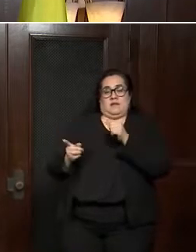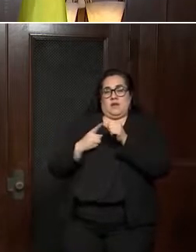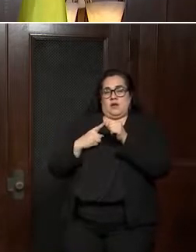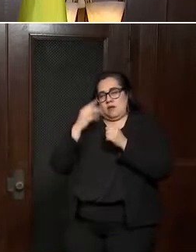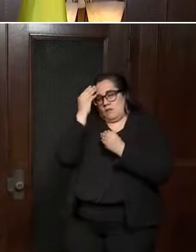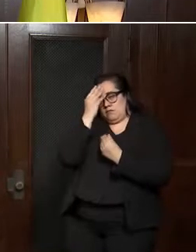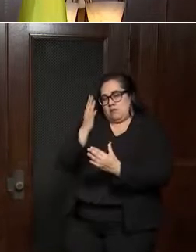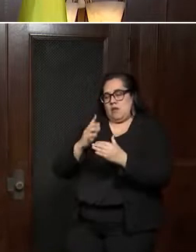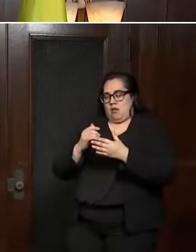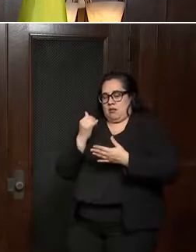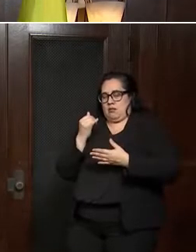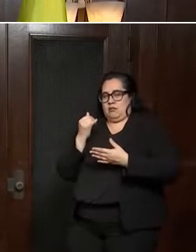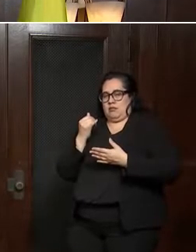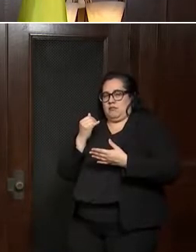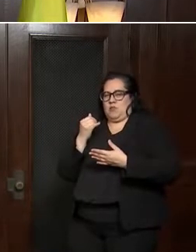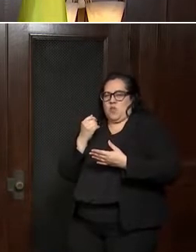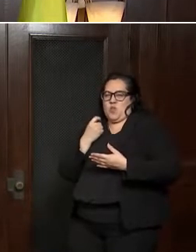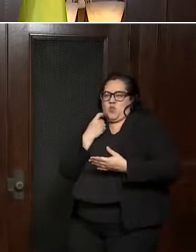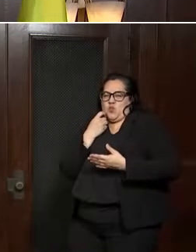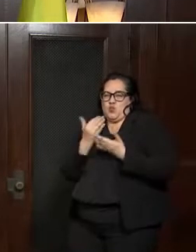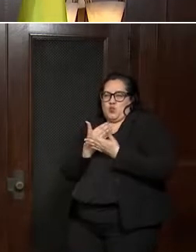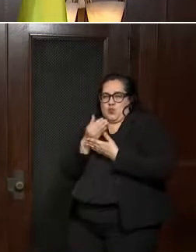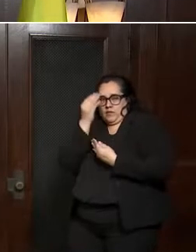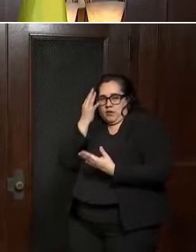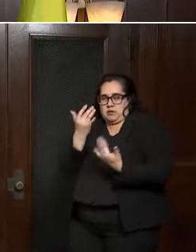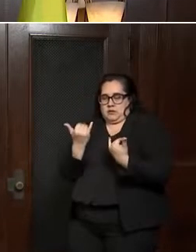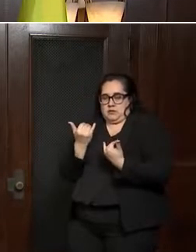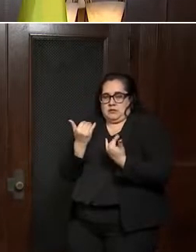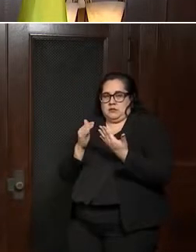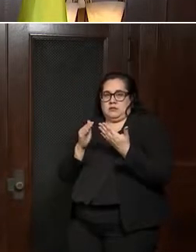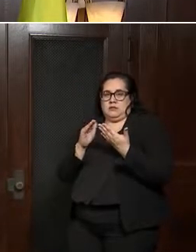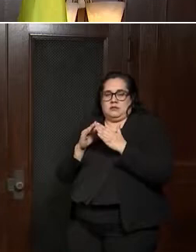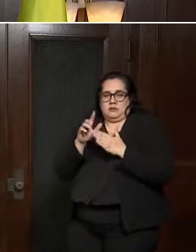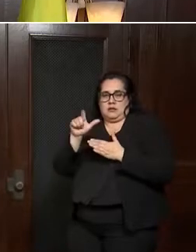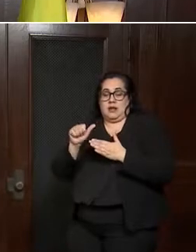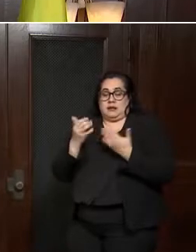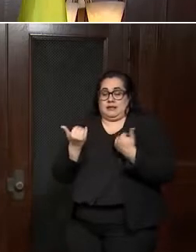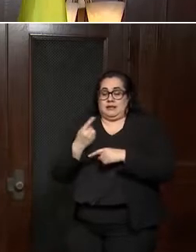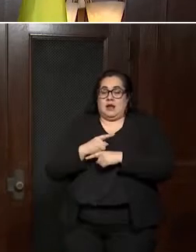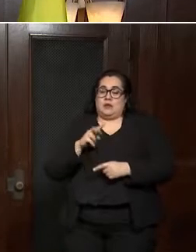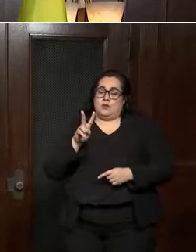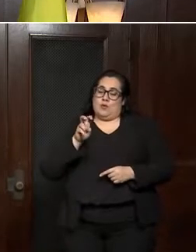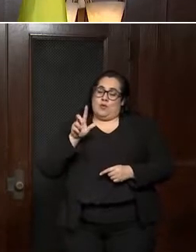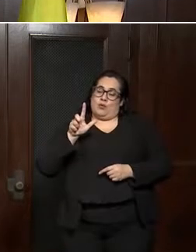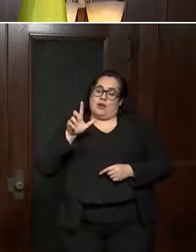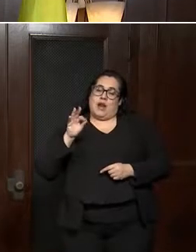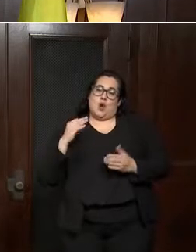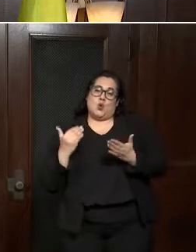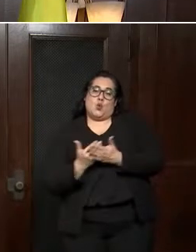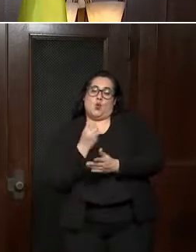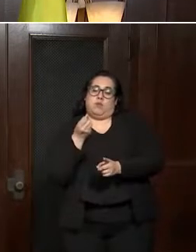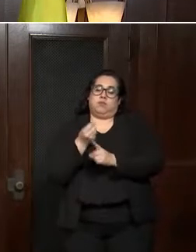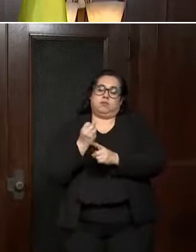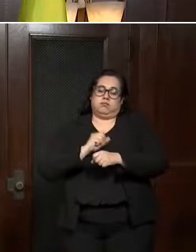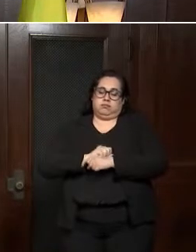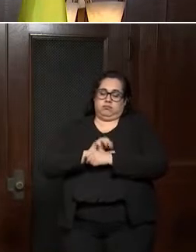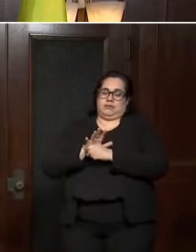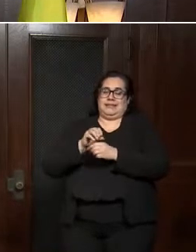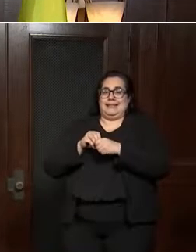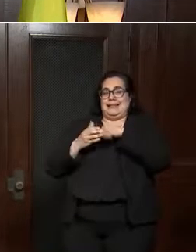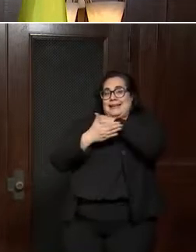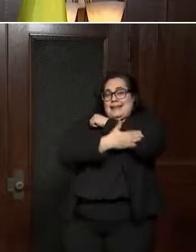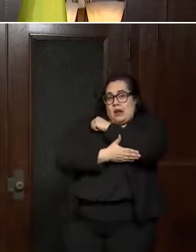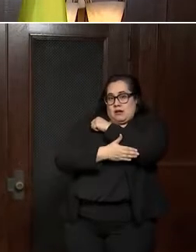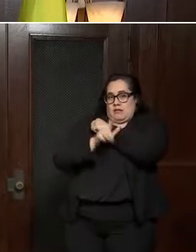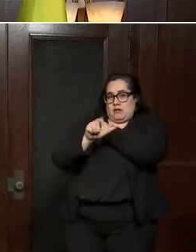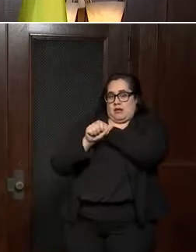últimos datos para Los Ángeles hoy. Hoy hubieron 231 9 nuevos casos en el condado de Los